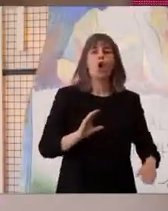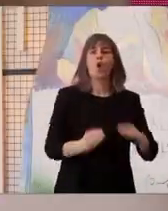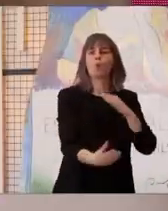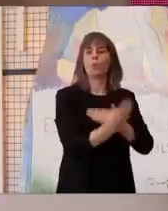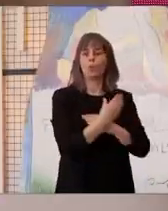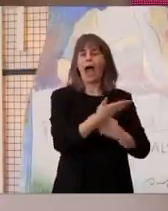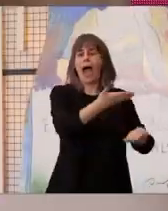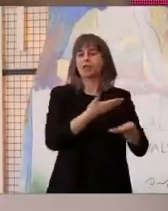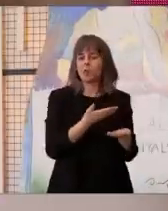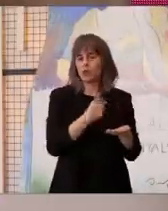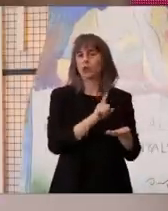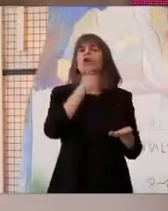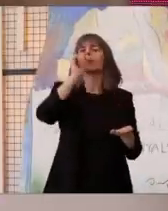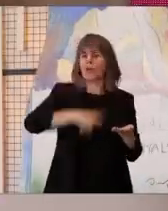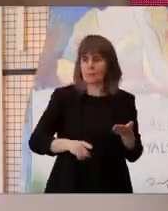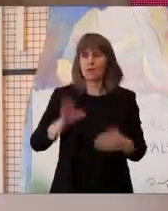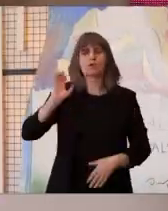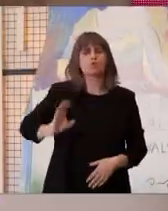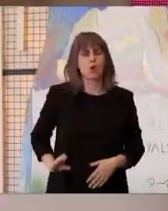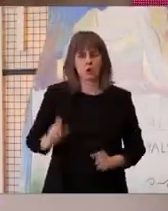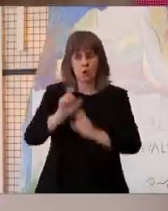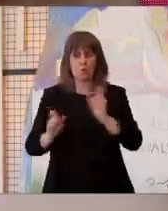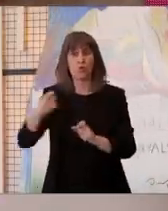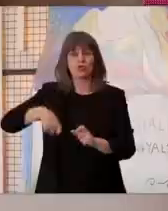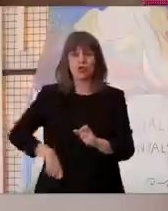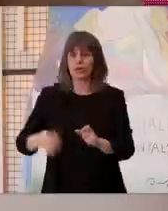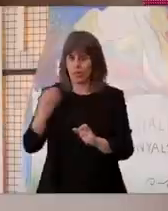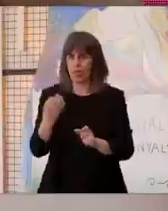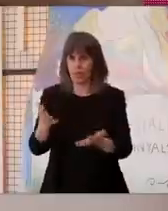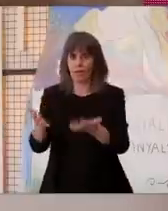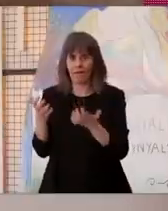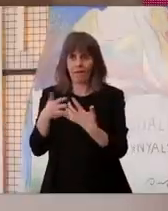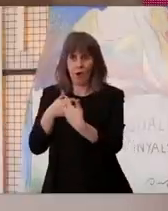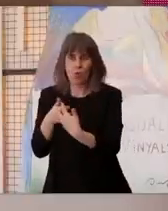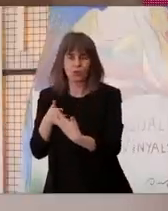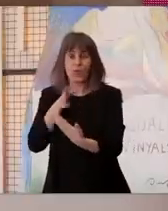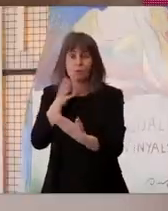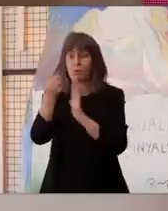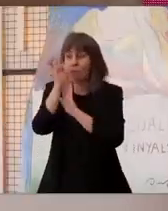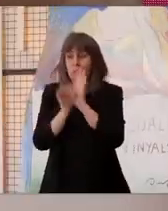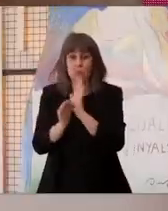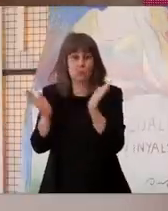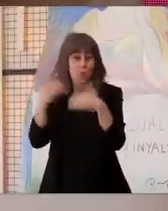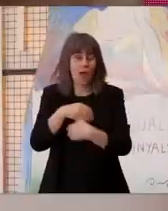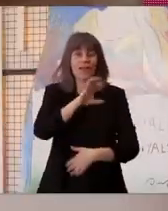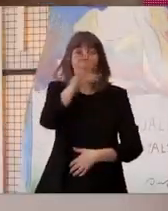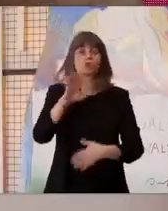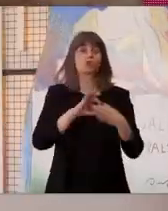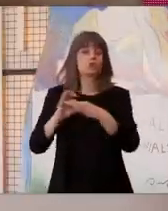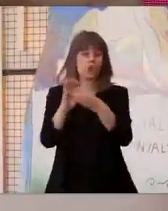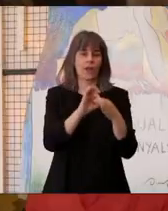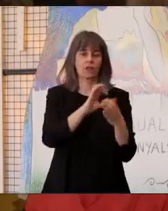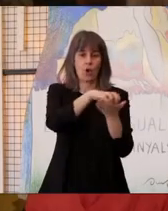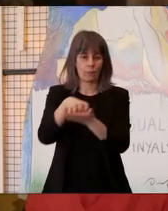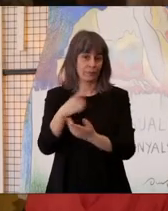Los sueldos profesionales había que ganárselos porque no había ningún presupuesto en Naciones Unidas en algunos organismos